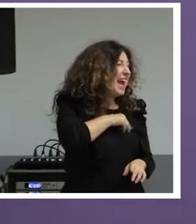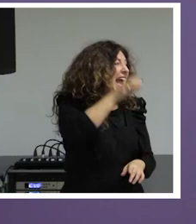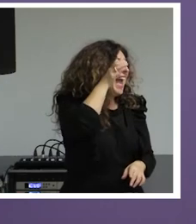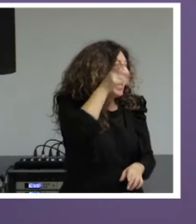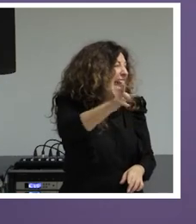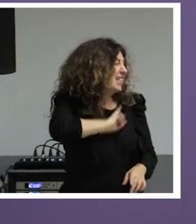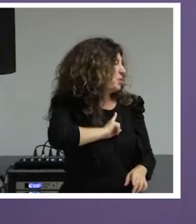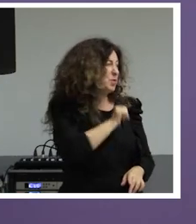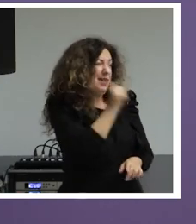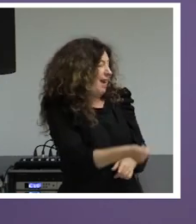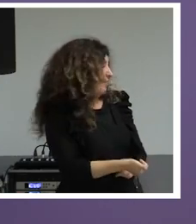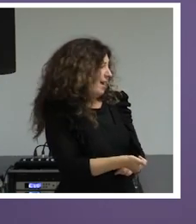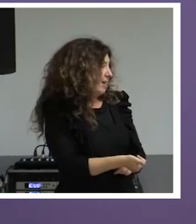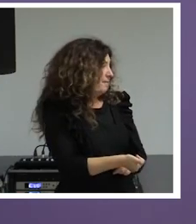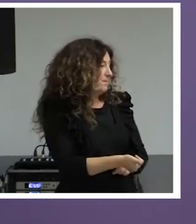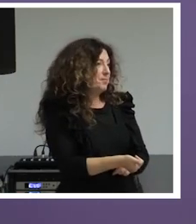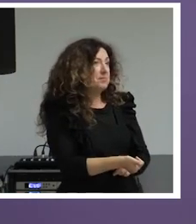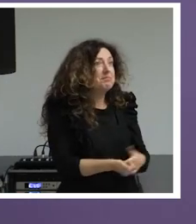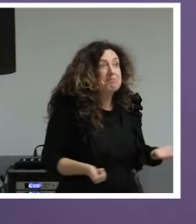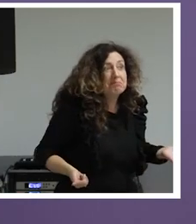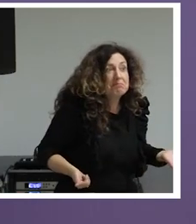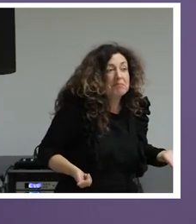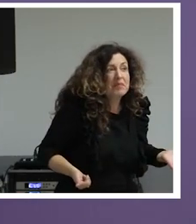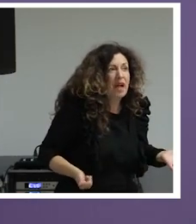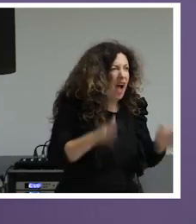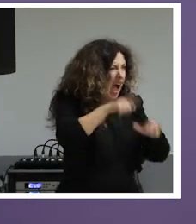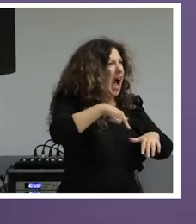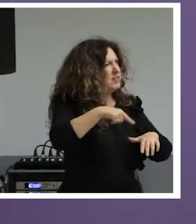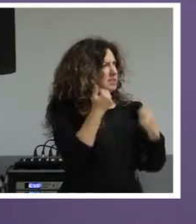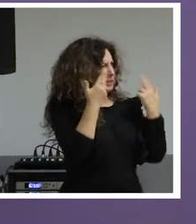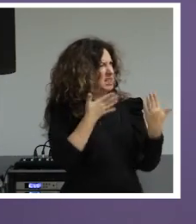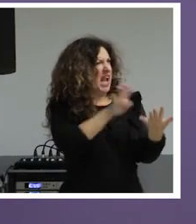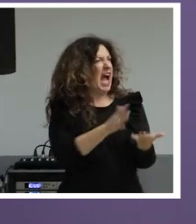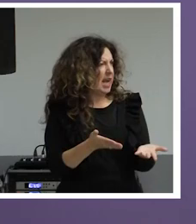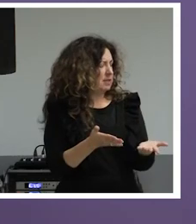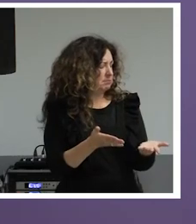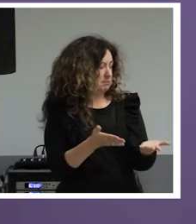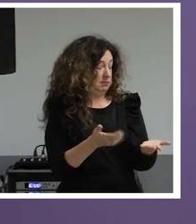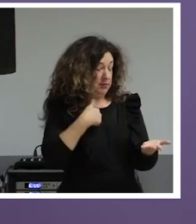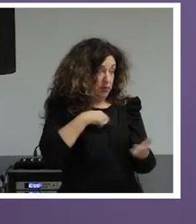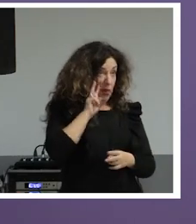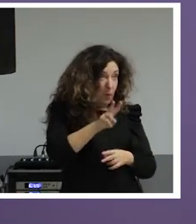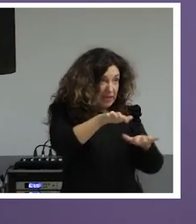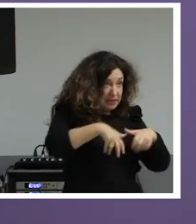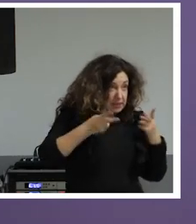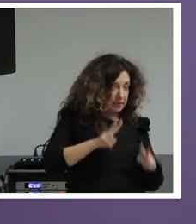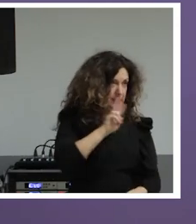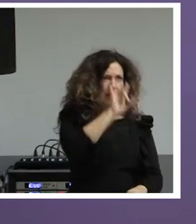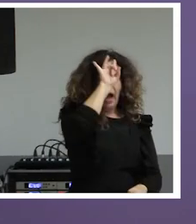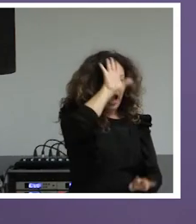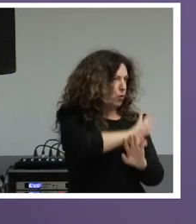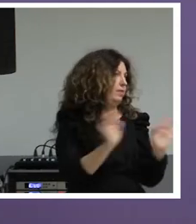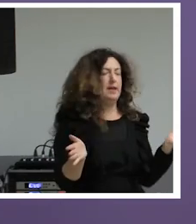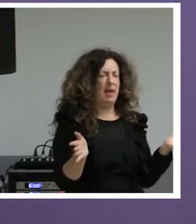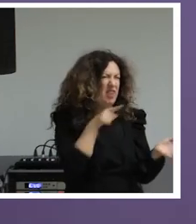vecinos cansados de este maltrato pues se van a la junta de distrito y se encuentran con unos concejales que lejos de